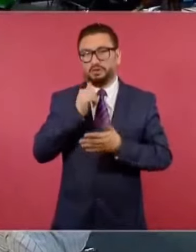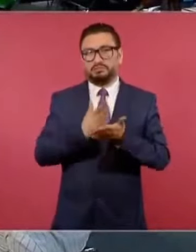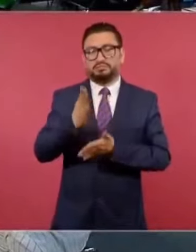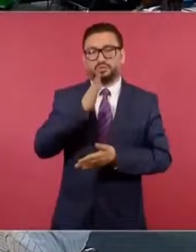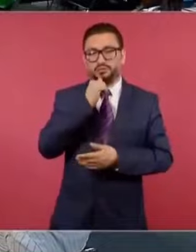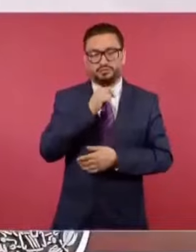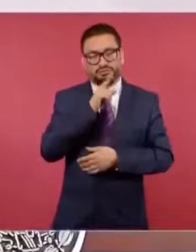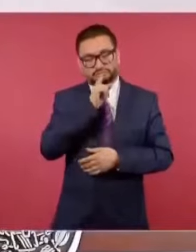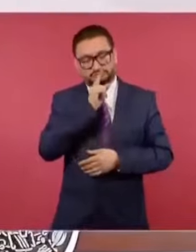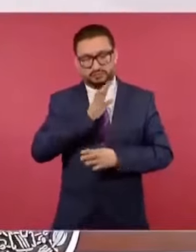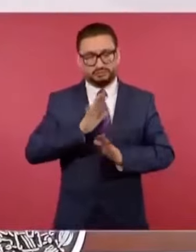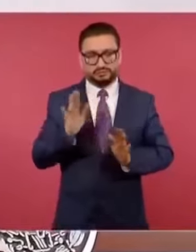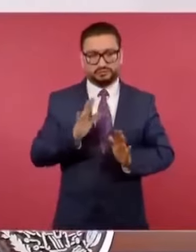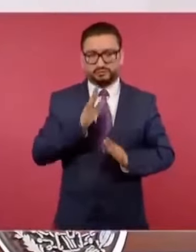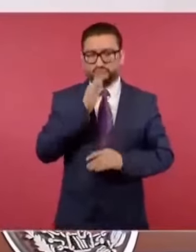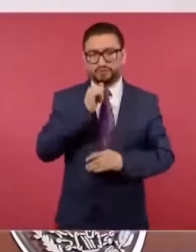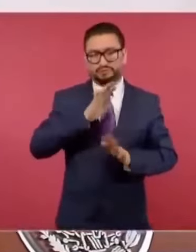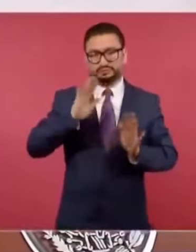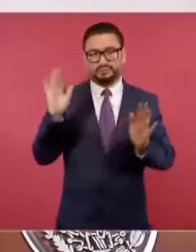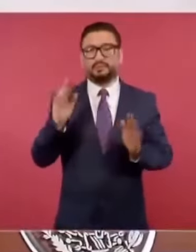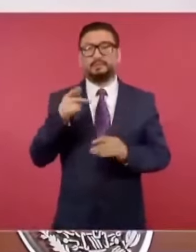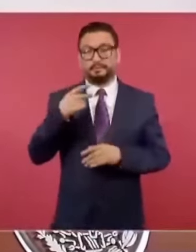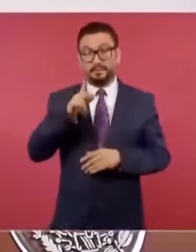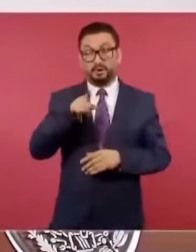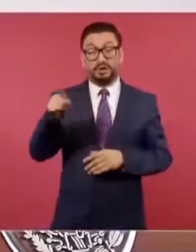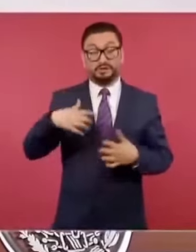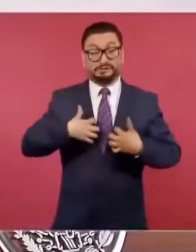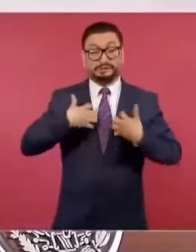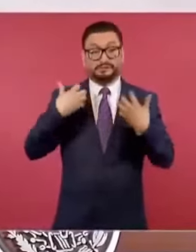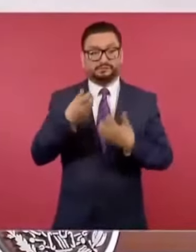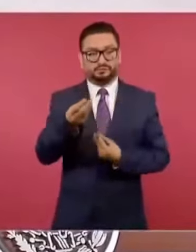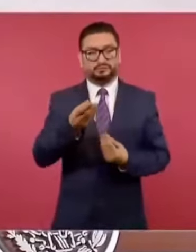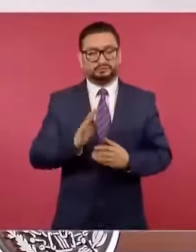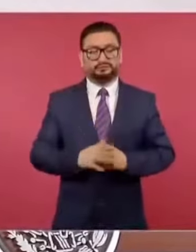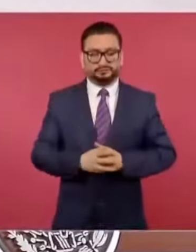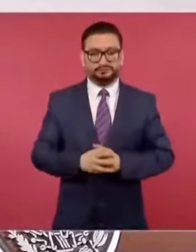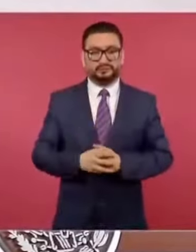Pero están muy enojados. A ver, tú.